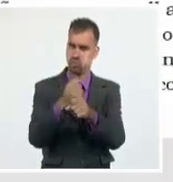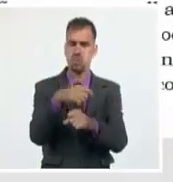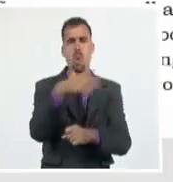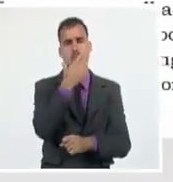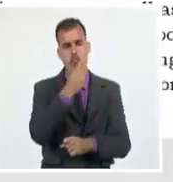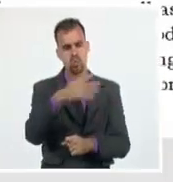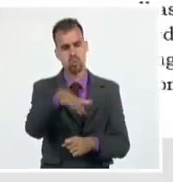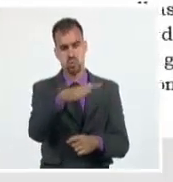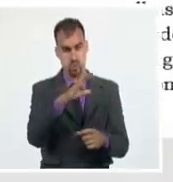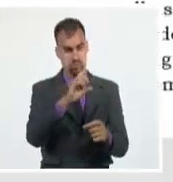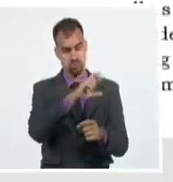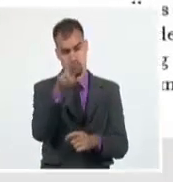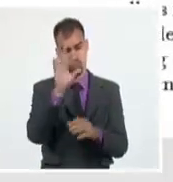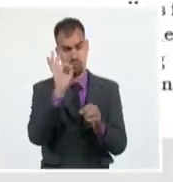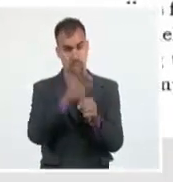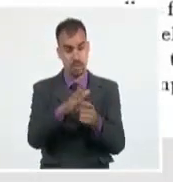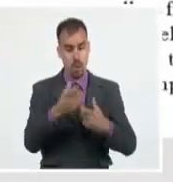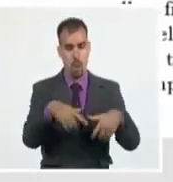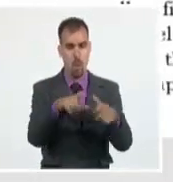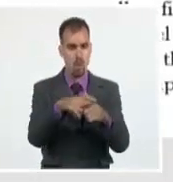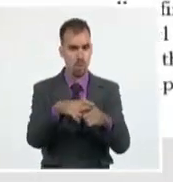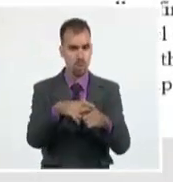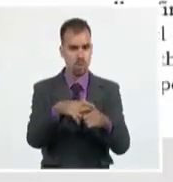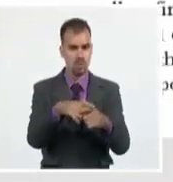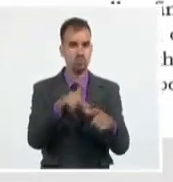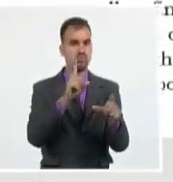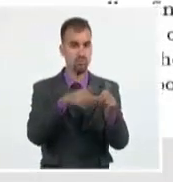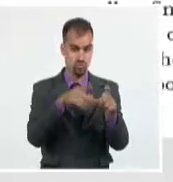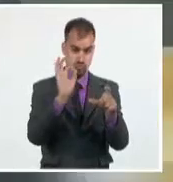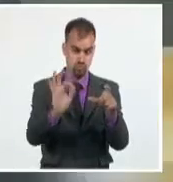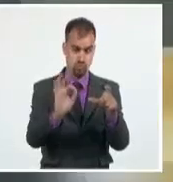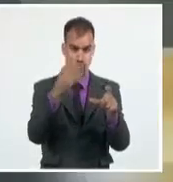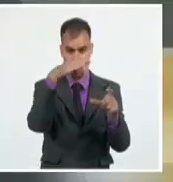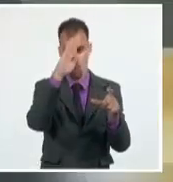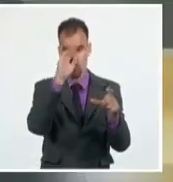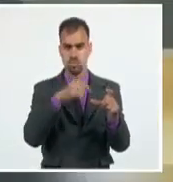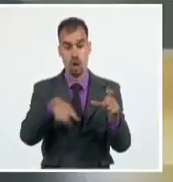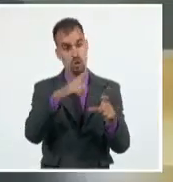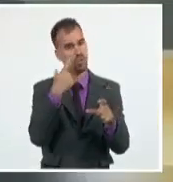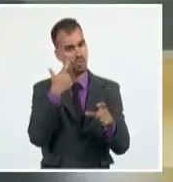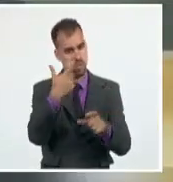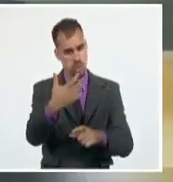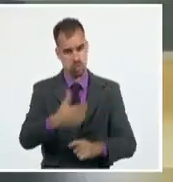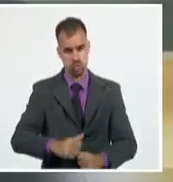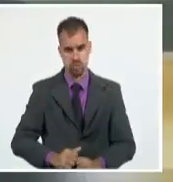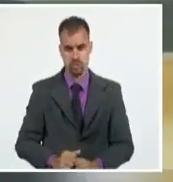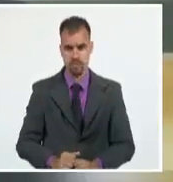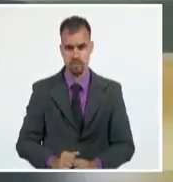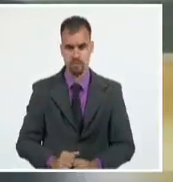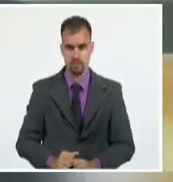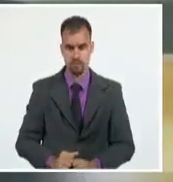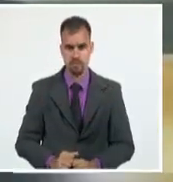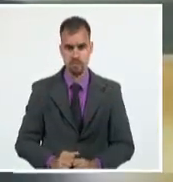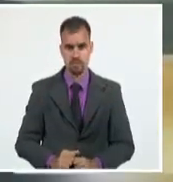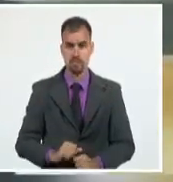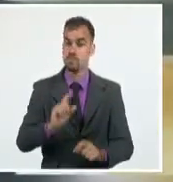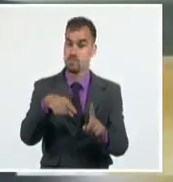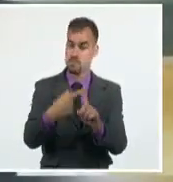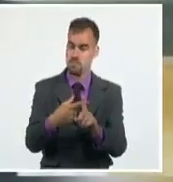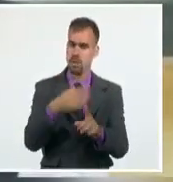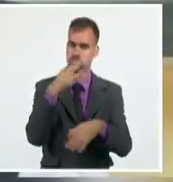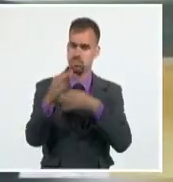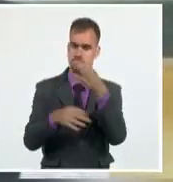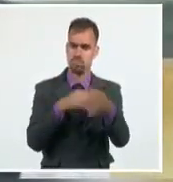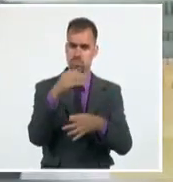el comienzo del Congreso de los Comunistas Cubanos, catalogado como histórico. Se suma a estas iniciativas el mensaje enviado por el